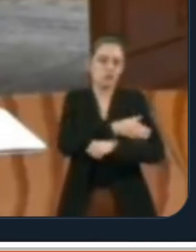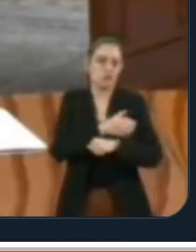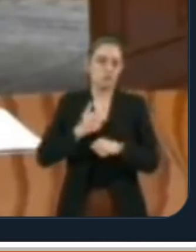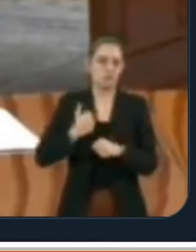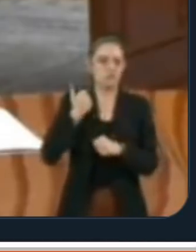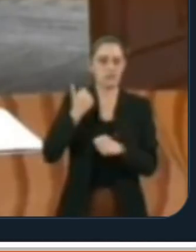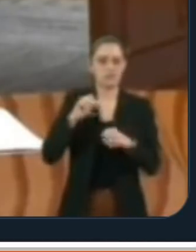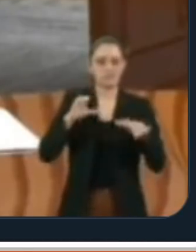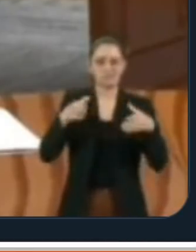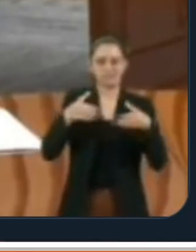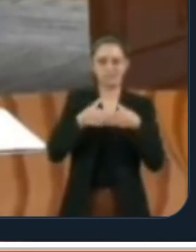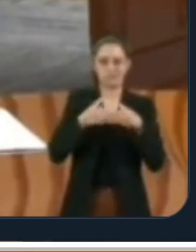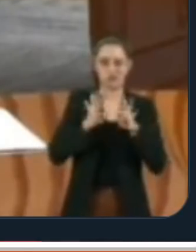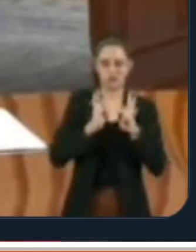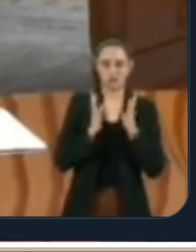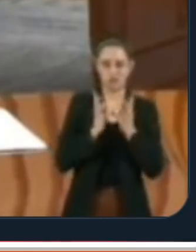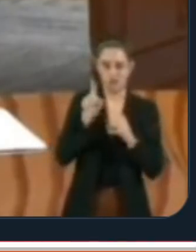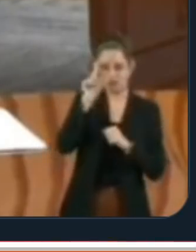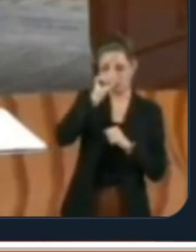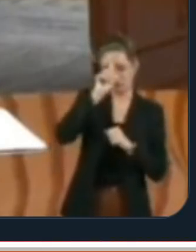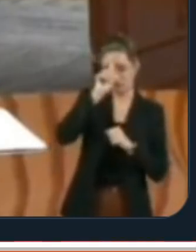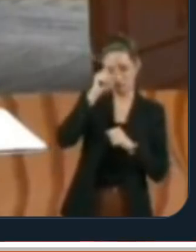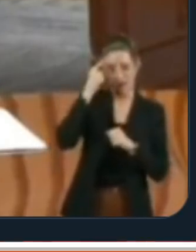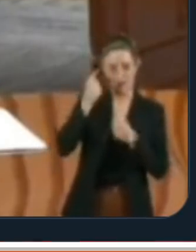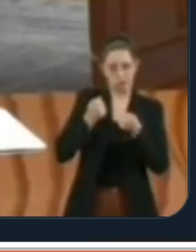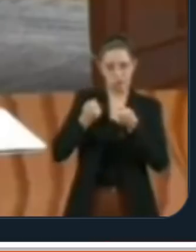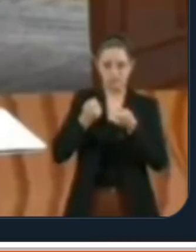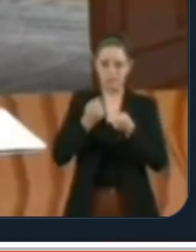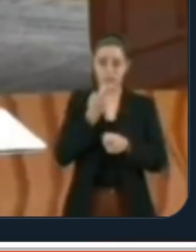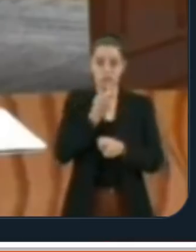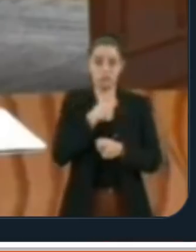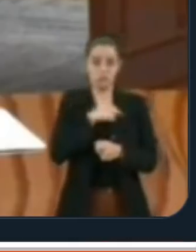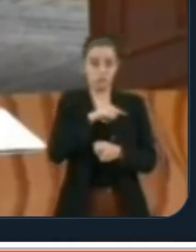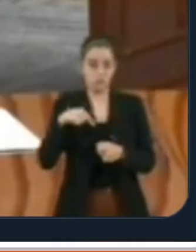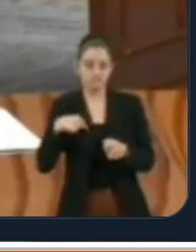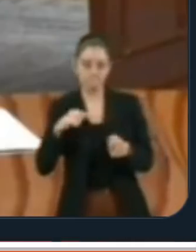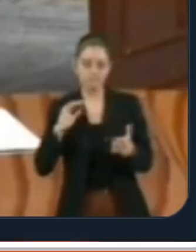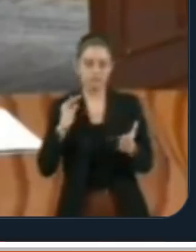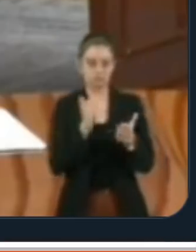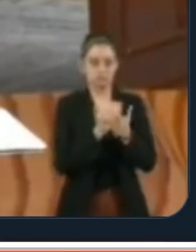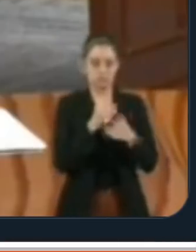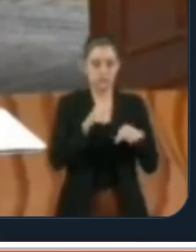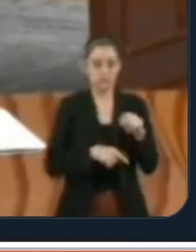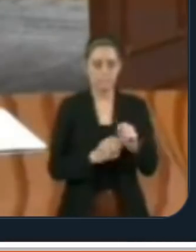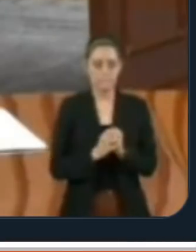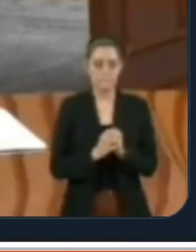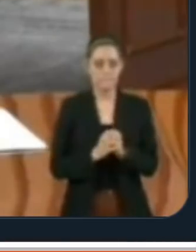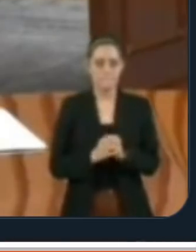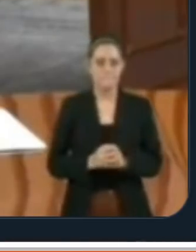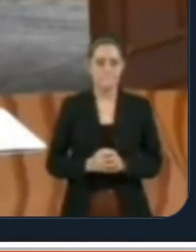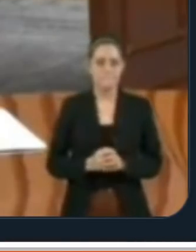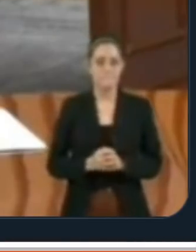un consulado que este Consejo General del INE proyectó. Los puntos